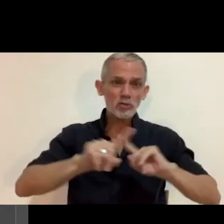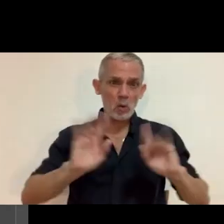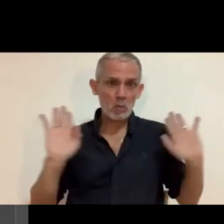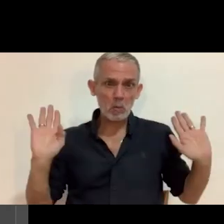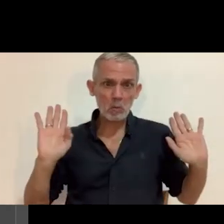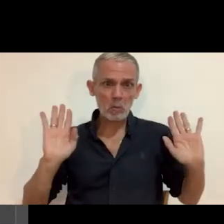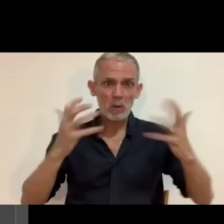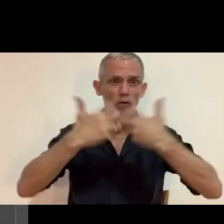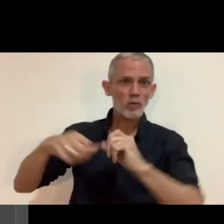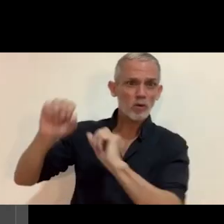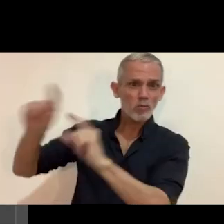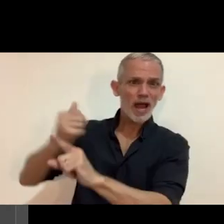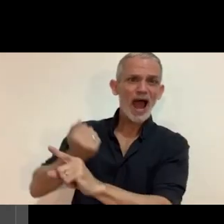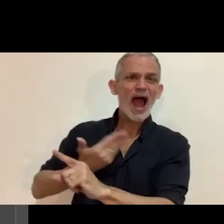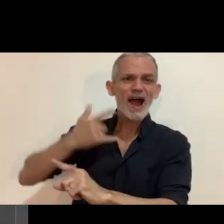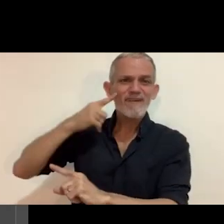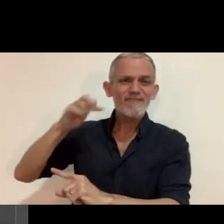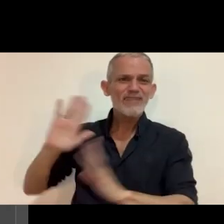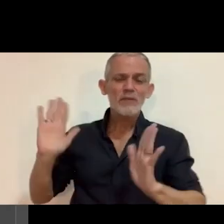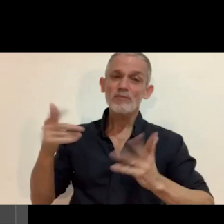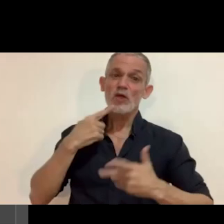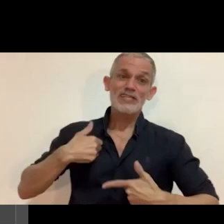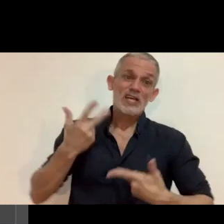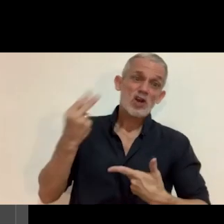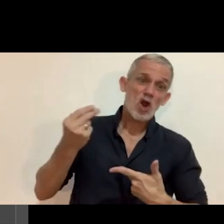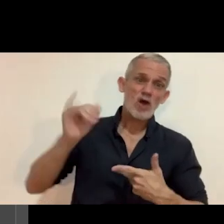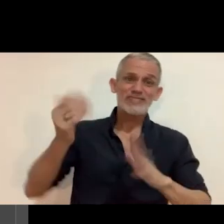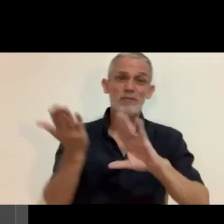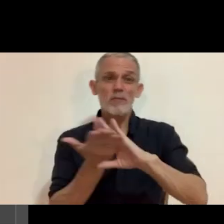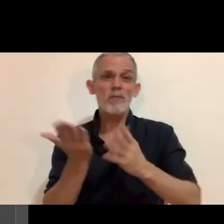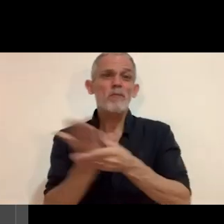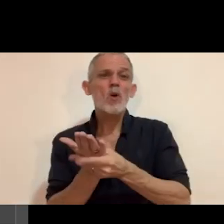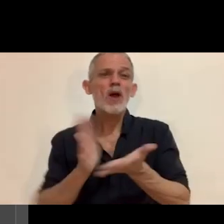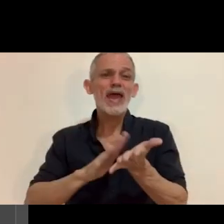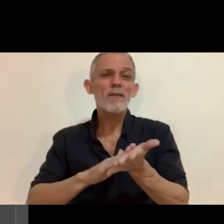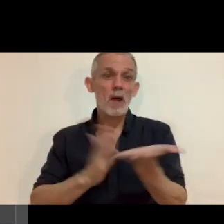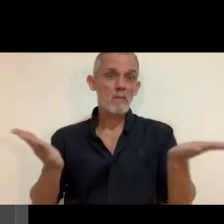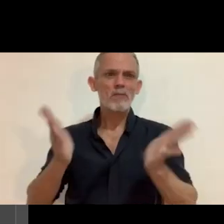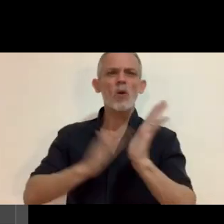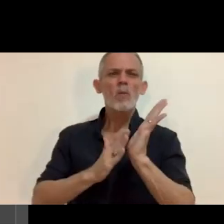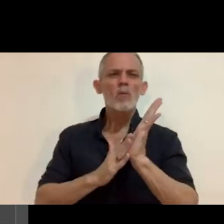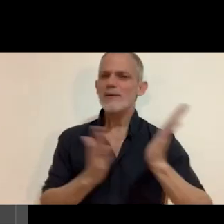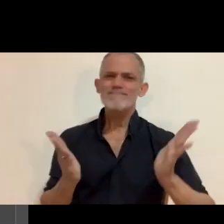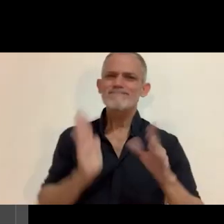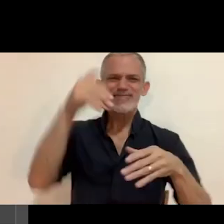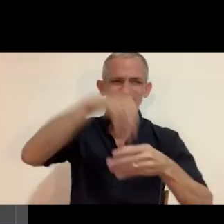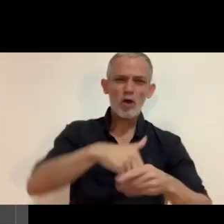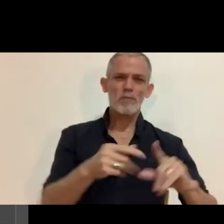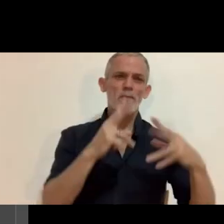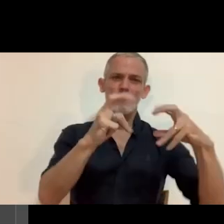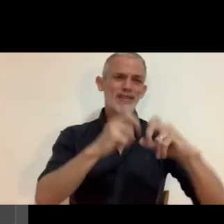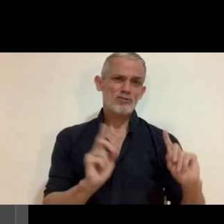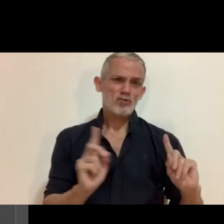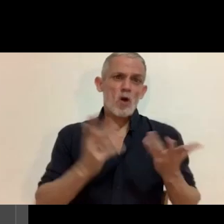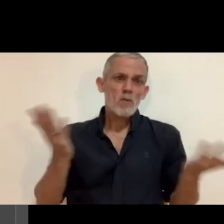oficio. A lo sumo voy a tener que rechazarla como prueba por entender que es una prueba que no procede incorporar al proceso. Pero